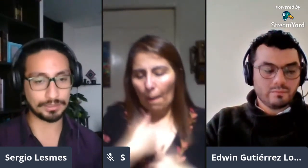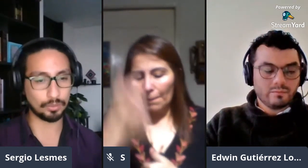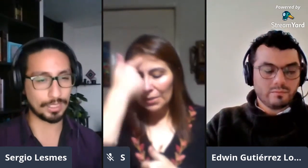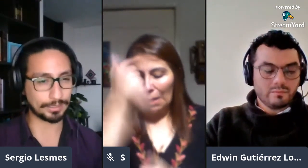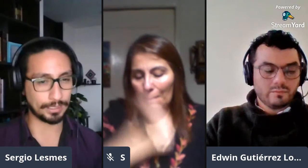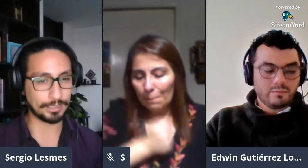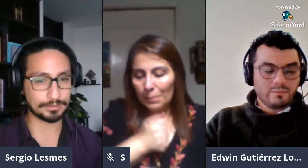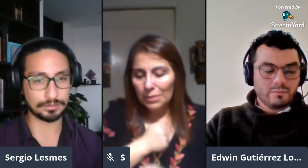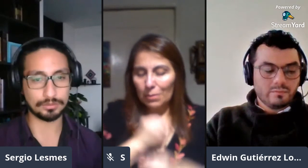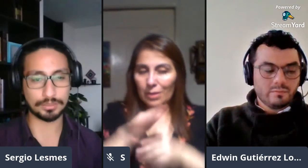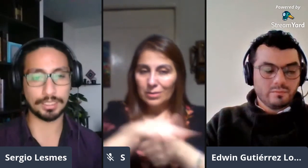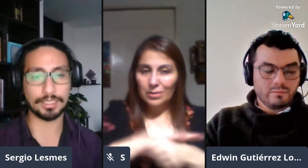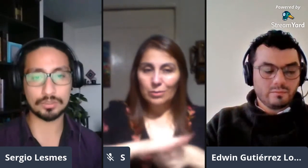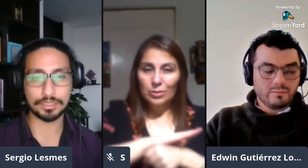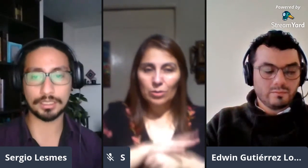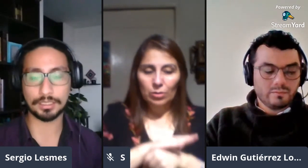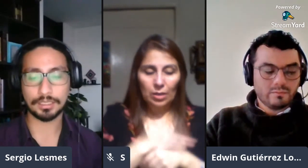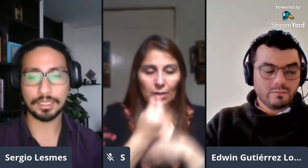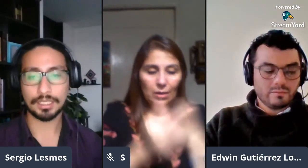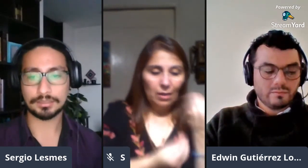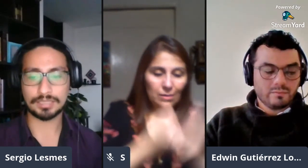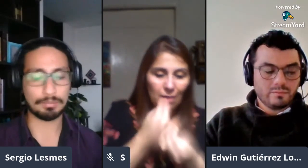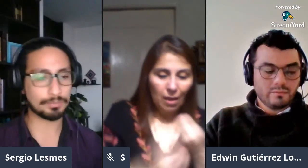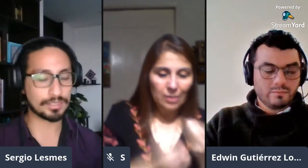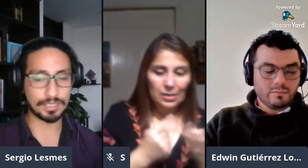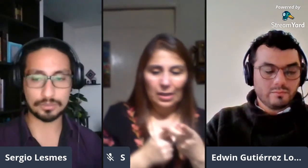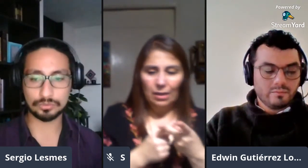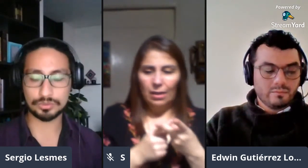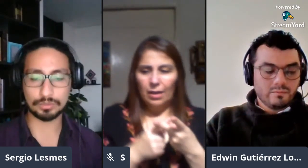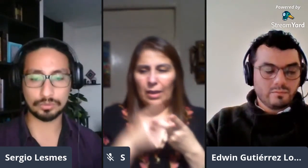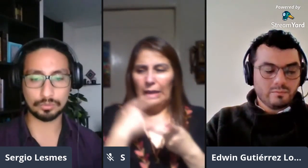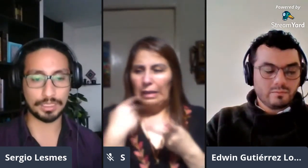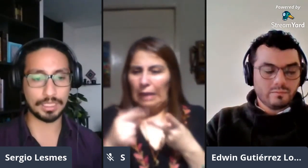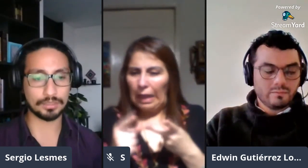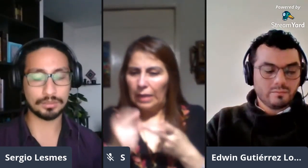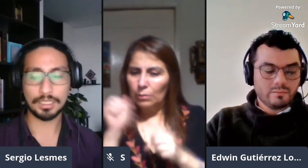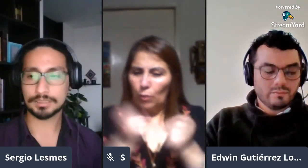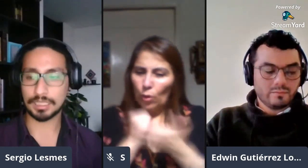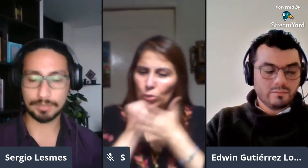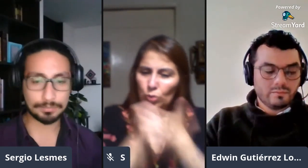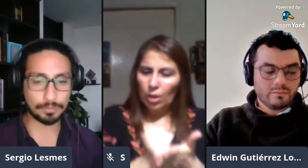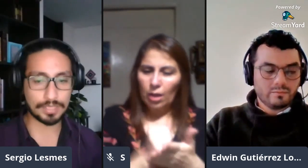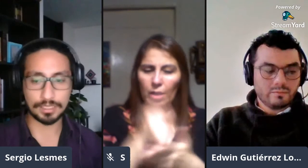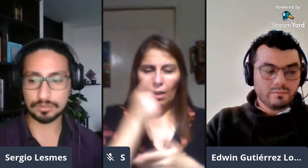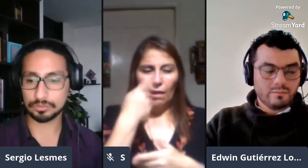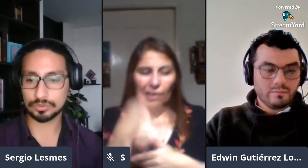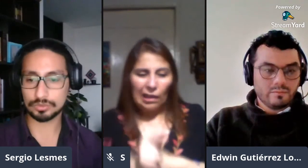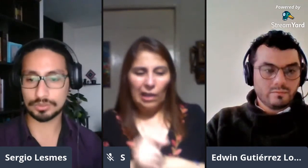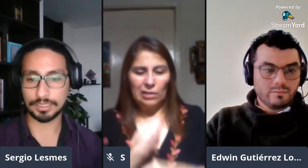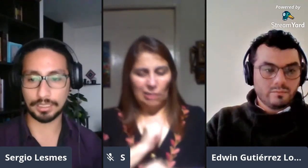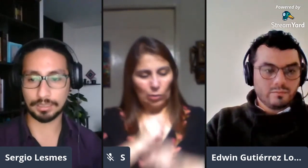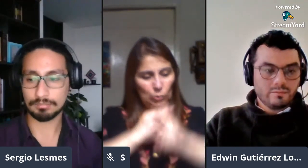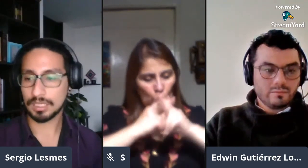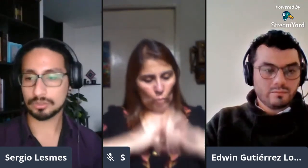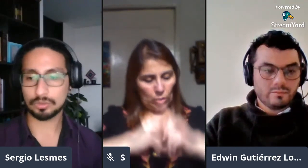situación particular, qué es, ¿no? Qué es lo que tal vez puedan ser asuntos de autocuidado, tal vez puedan ser asuntos de su